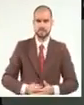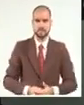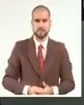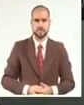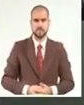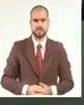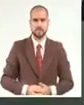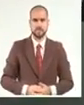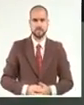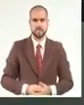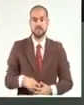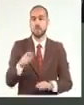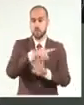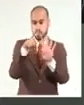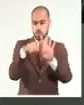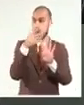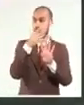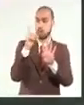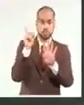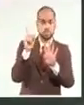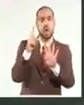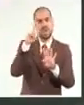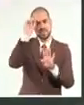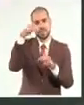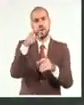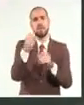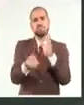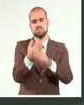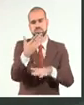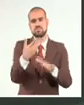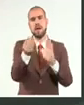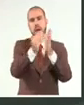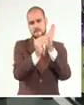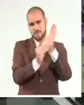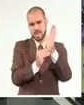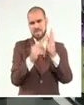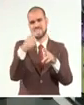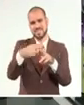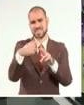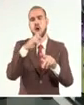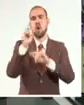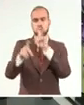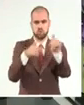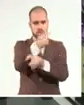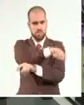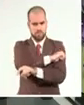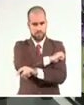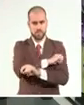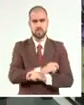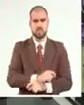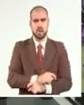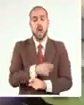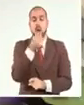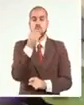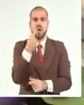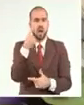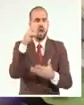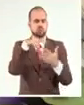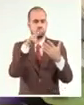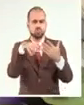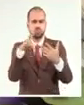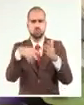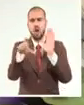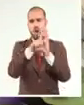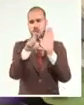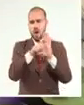son cuatro de los 12 jóvenes desarrolladores de la aplicación móvil Consulta Popular, que facilitará la revisión del proyecto de código de las